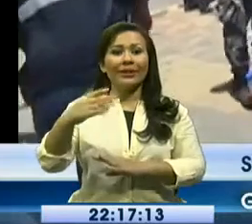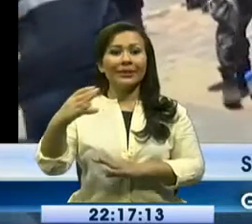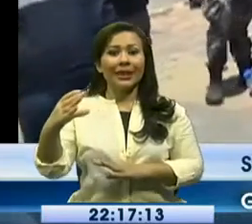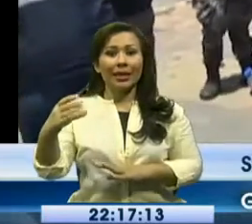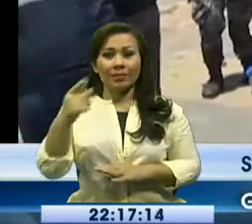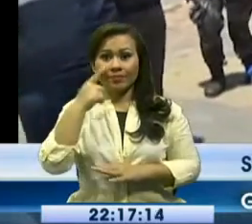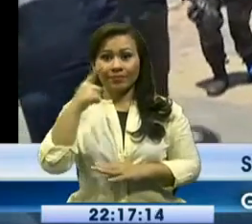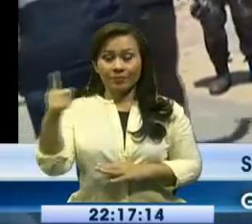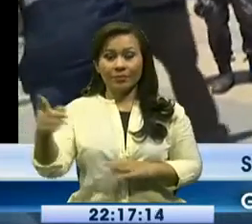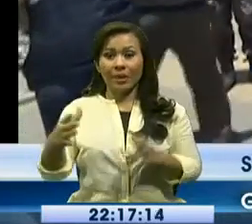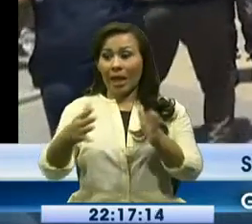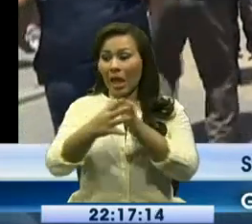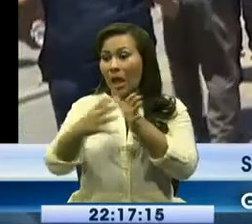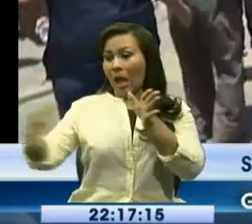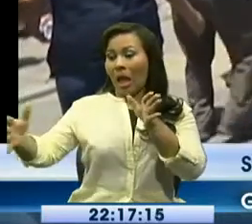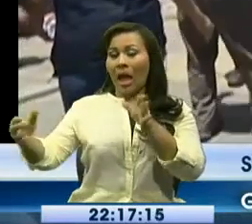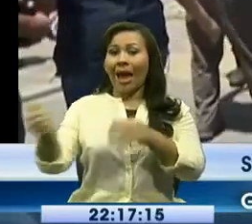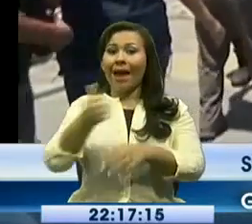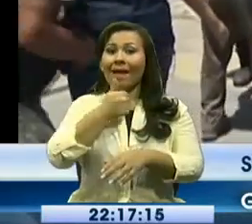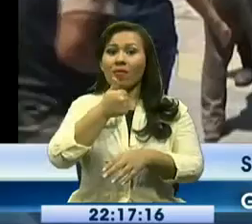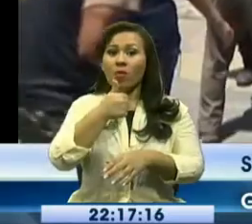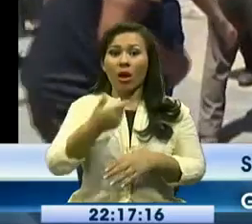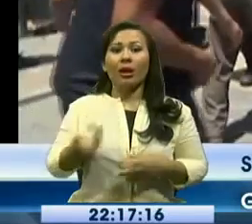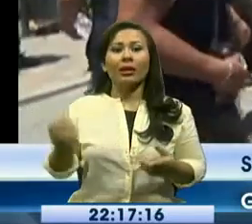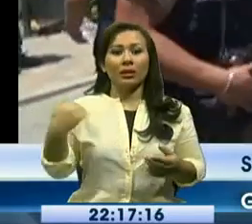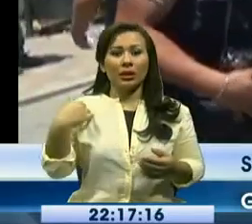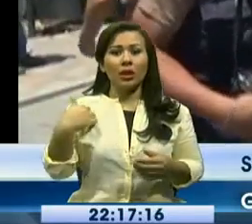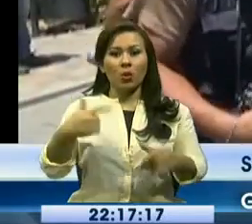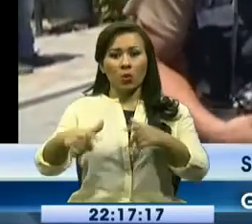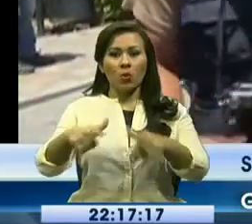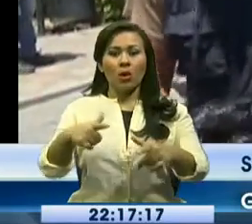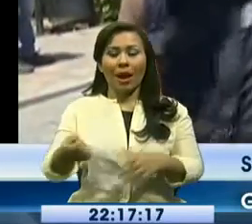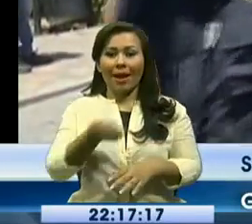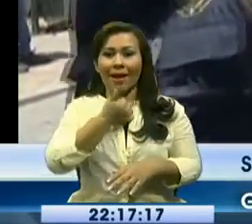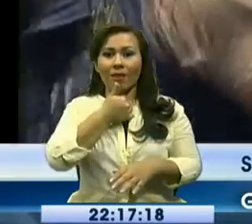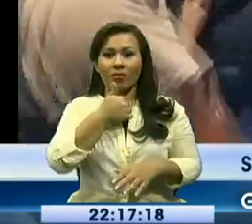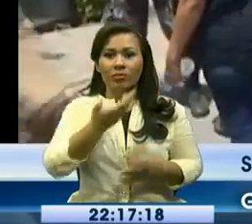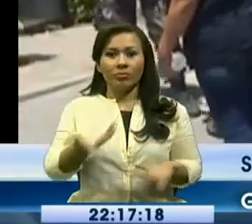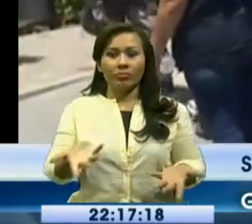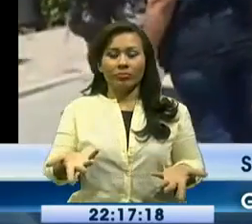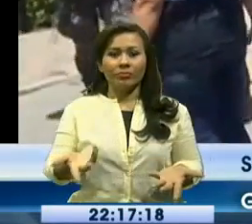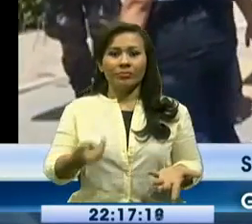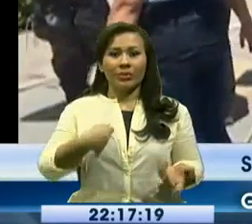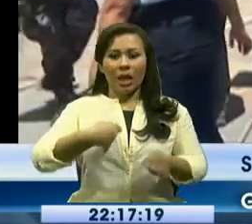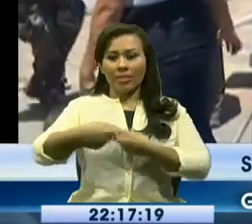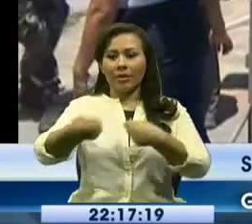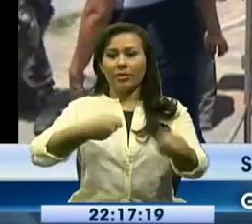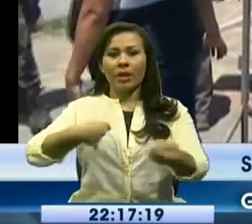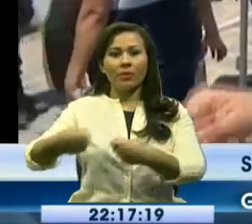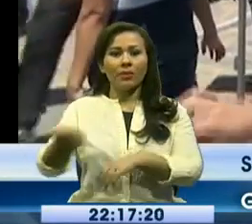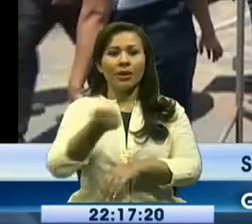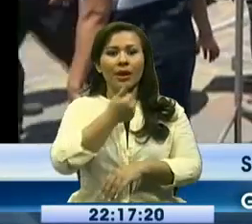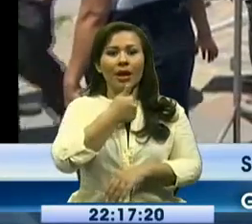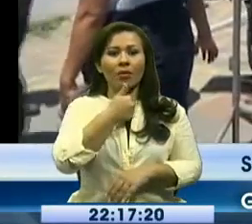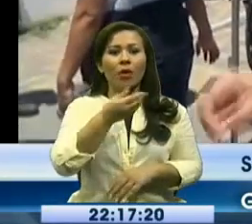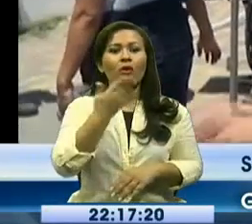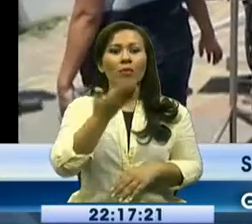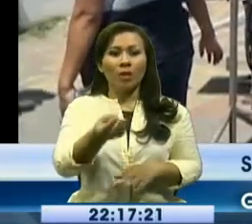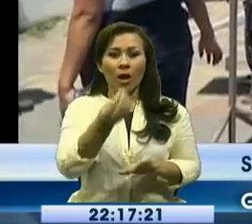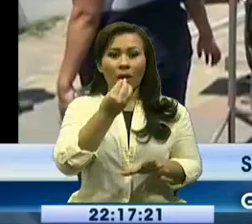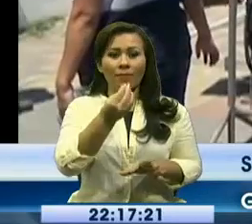tanquero, para ahí tener un centro de acopio de agua, no sé cómo llamarlo, distribución de agua, y se estará